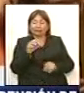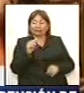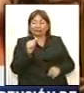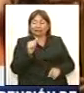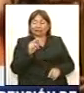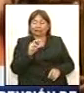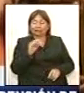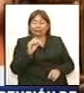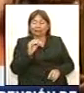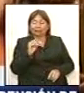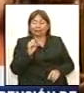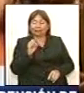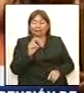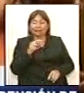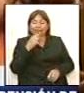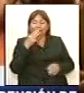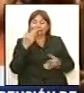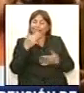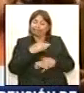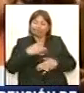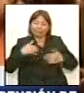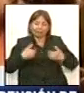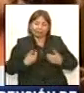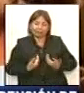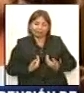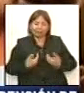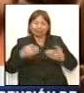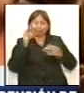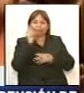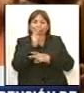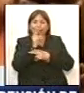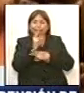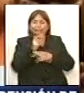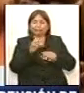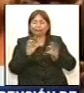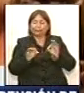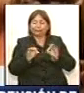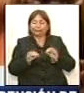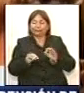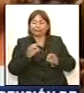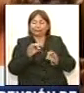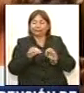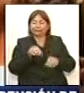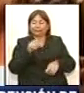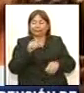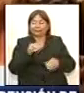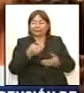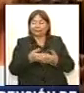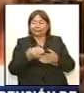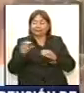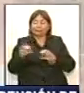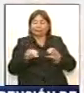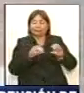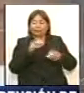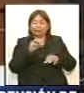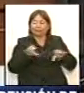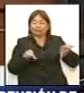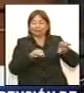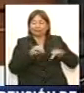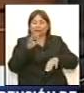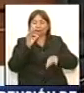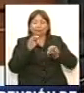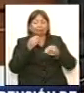Sibila por su incansable vocación por ofrecer creatividad, calidad y sensibilidad al Teatro de Títere,